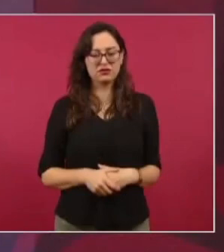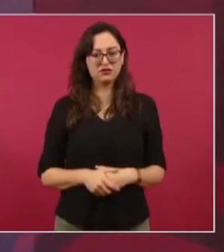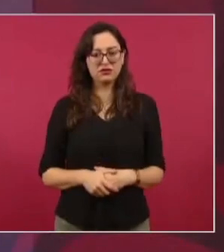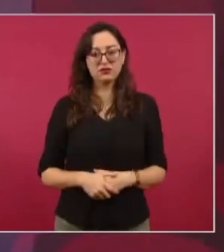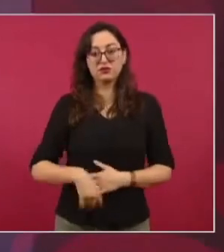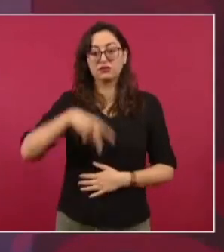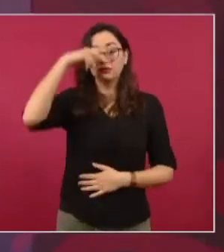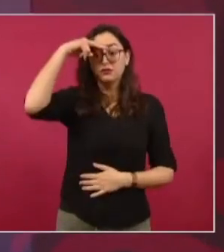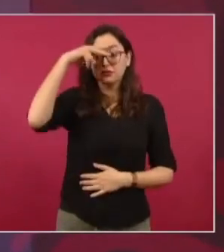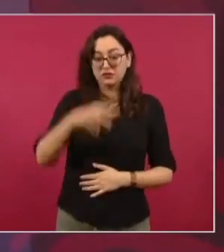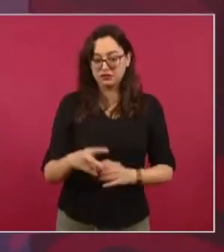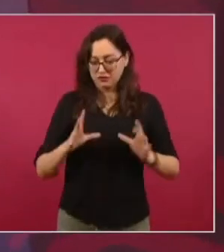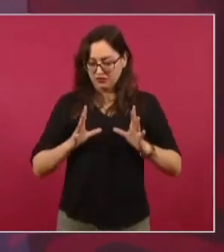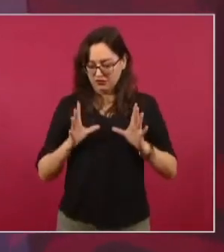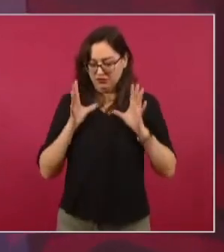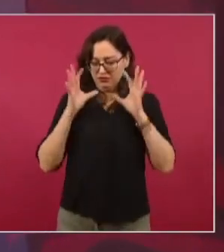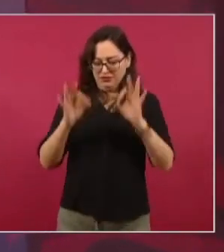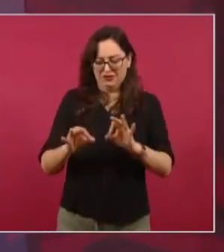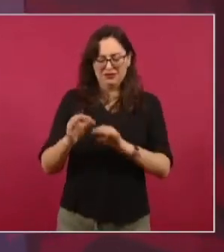hace miles de años